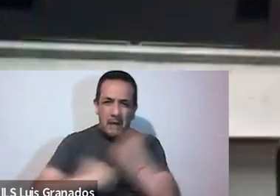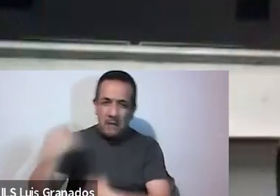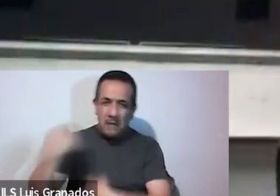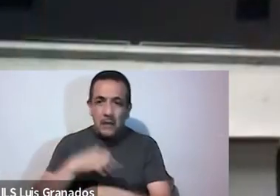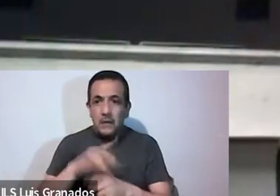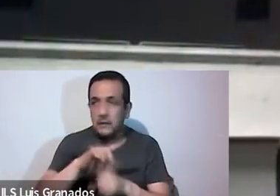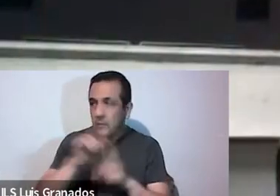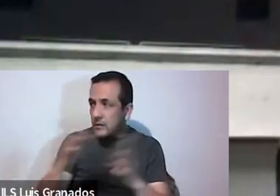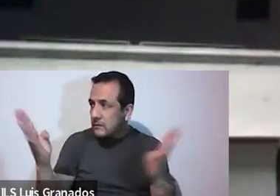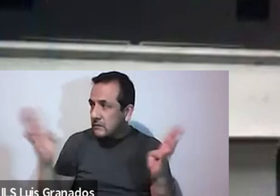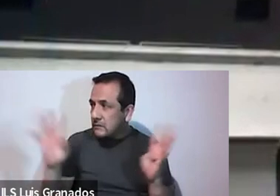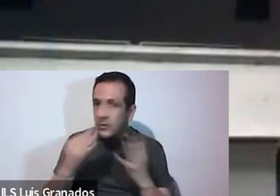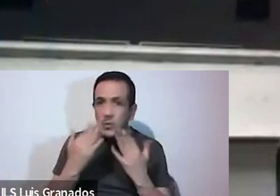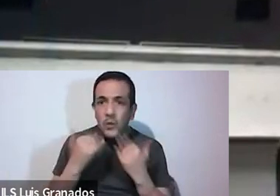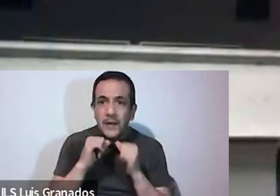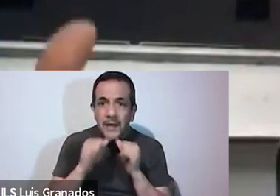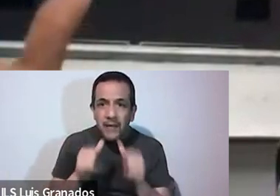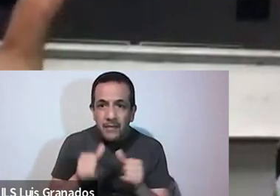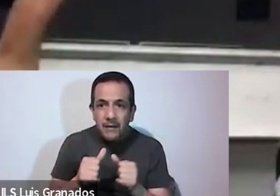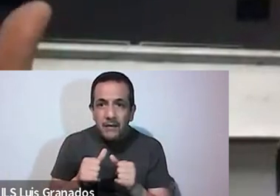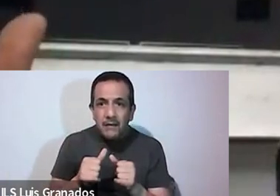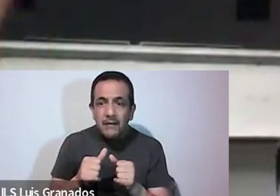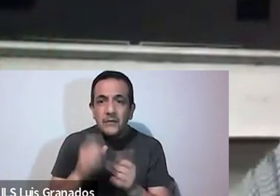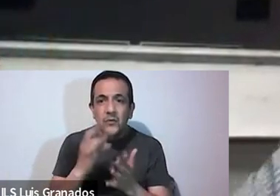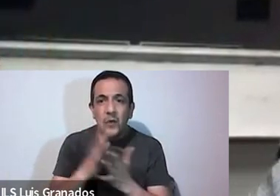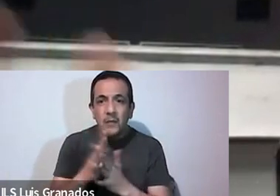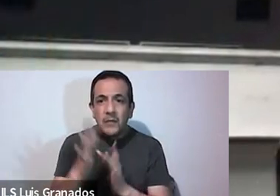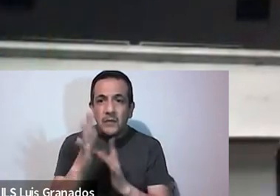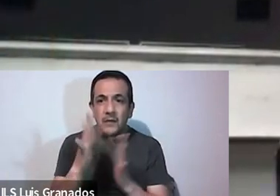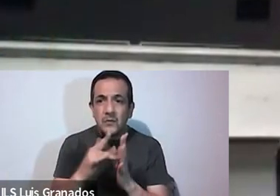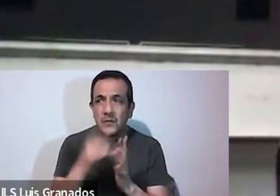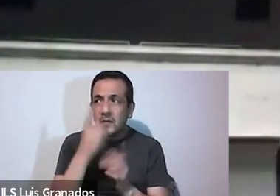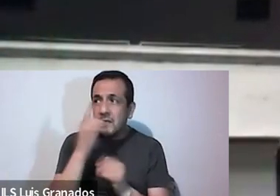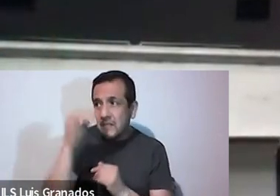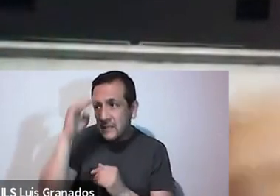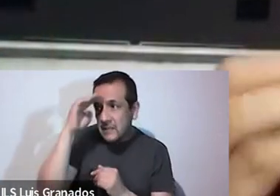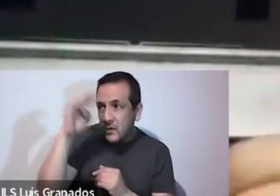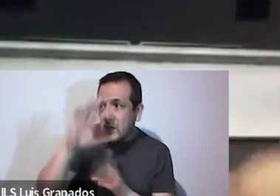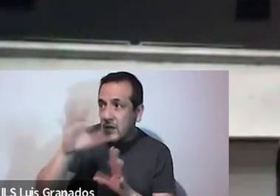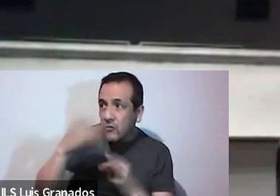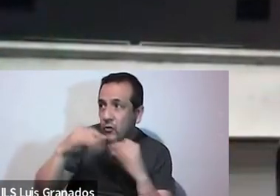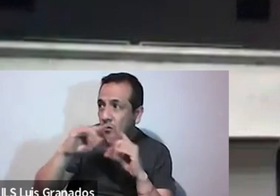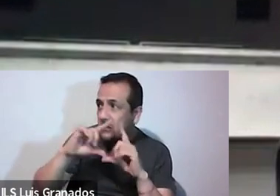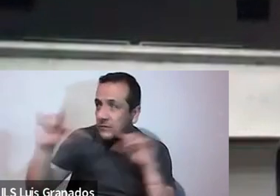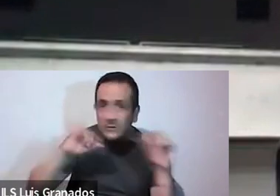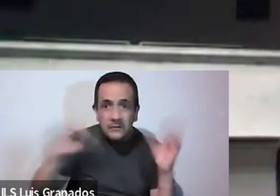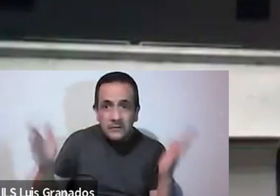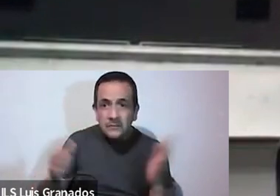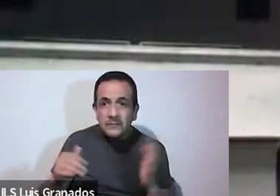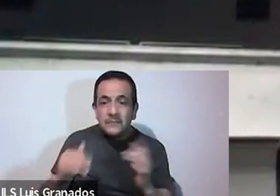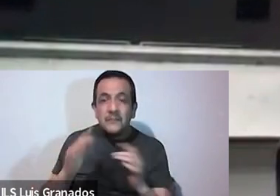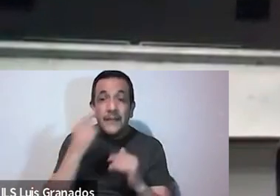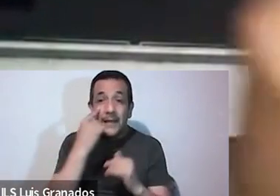y nada más esta mirada. Señor, se han ido. Y esta mirada amorosa